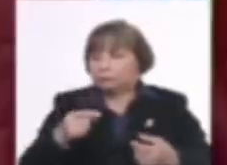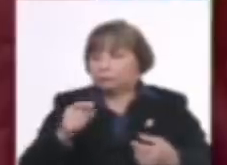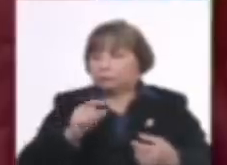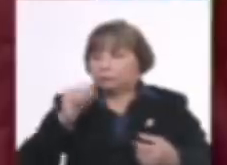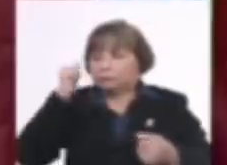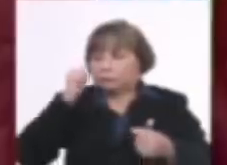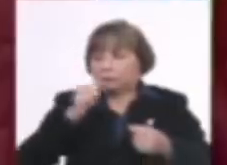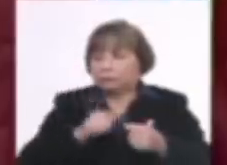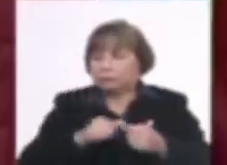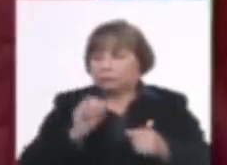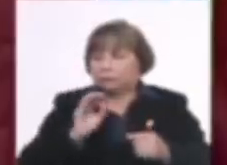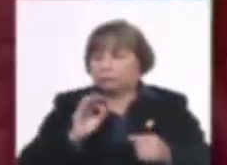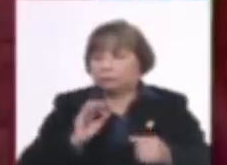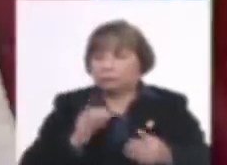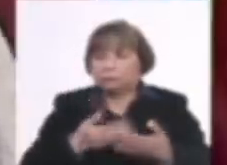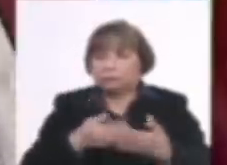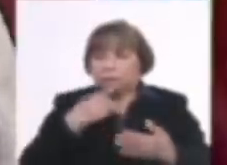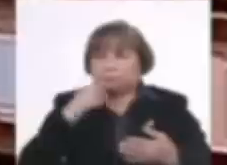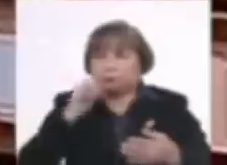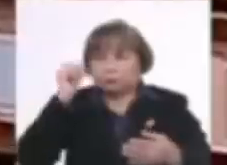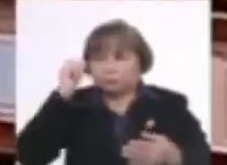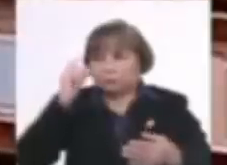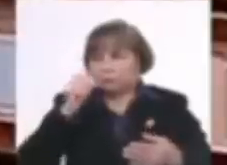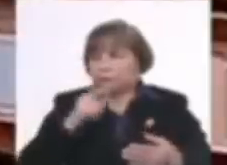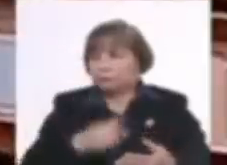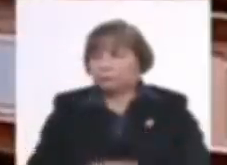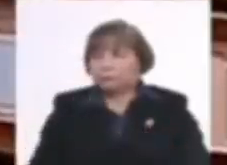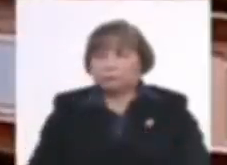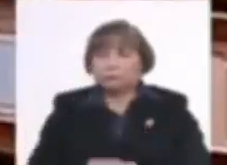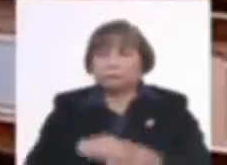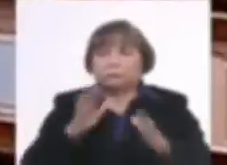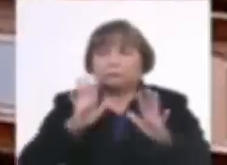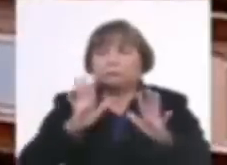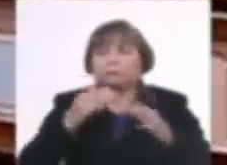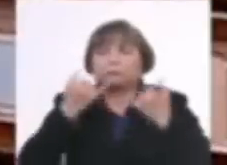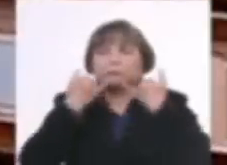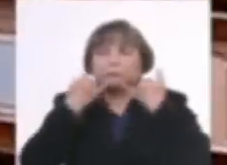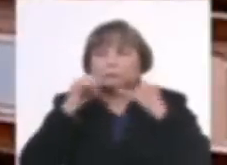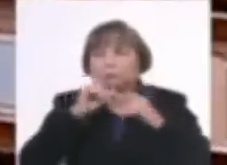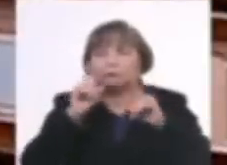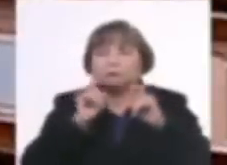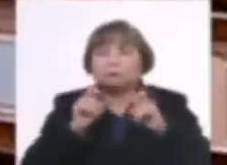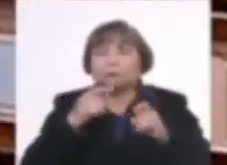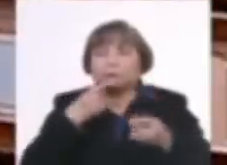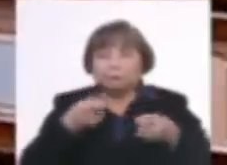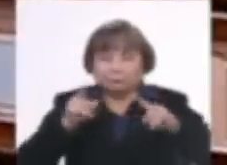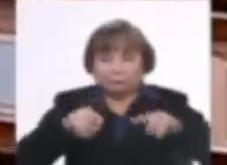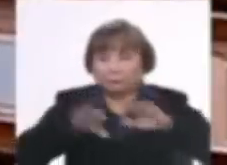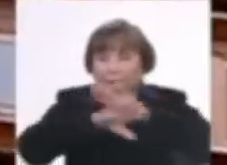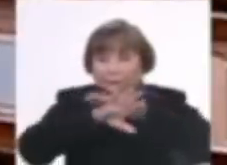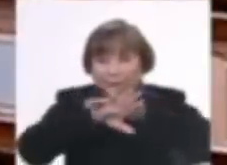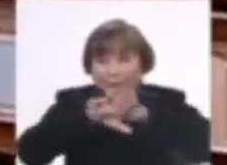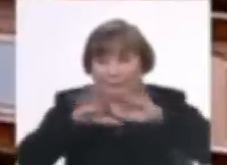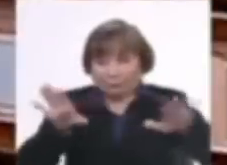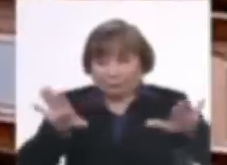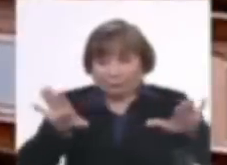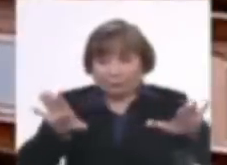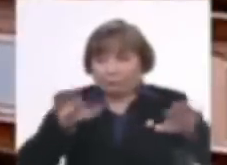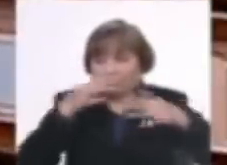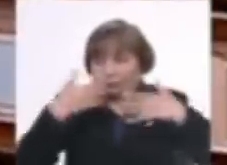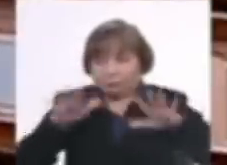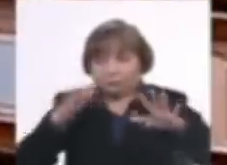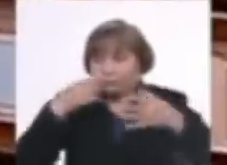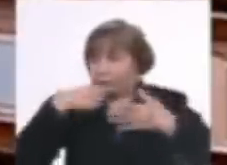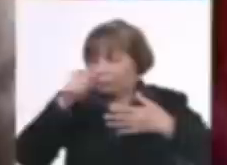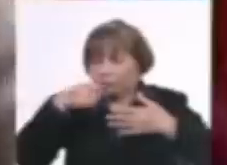mal recuerda... La pregunta, señor presidente, creo que he entendido mal a la señorita. La pregunta que le hago, cuando usted termina su trabajo, cuando